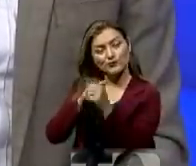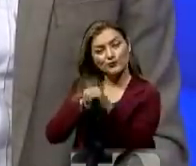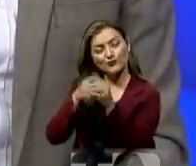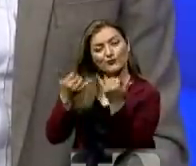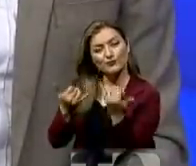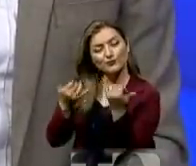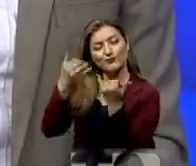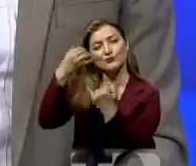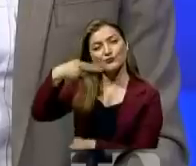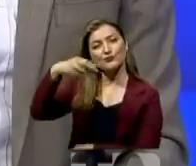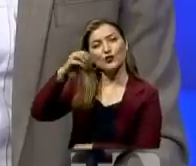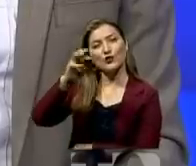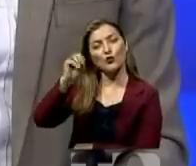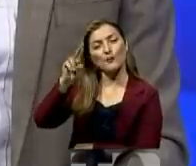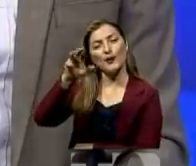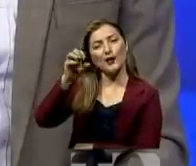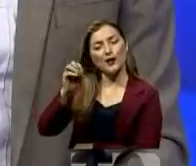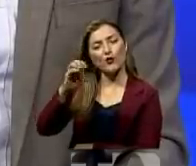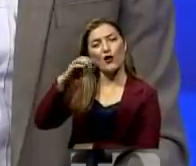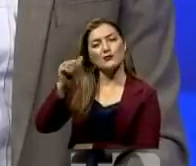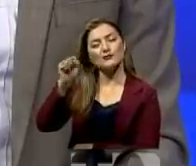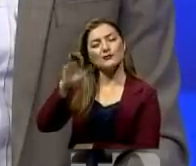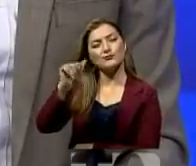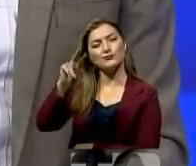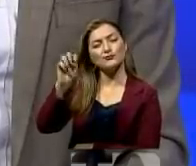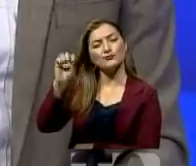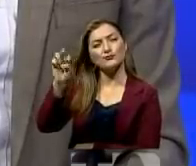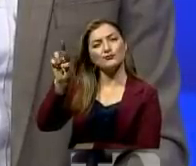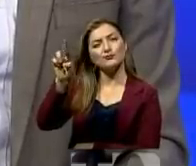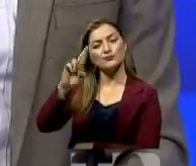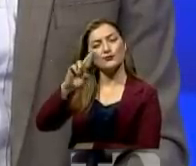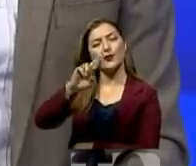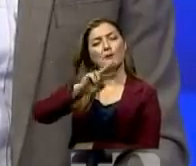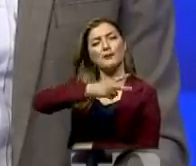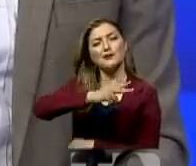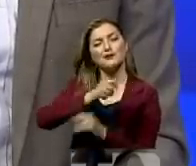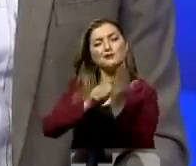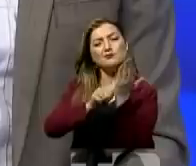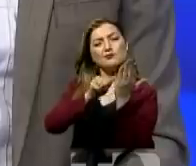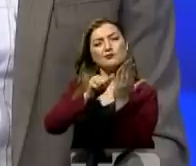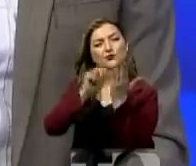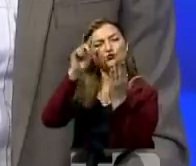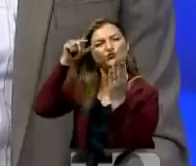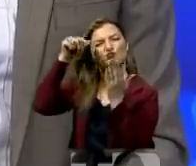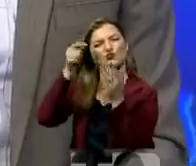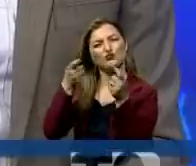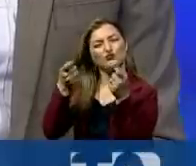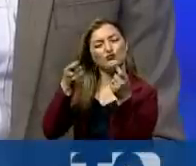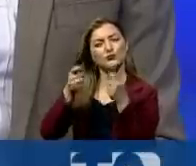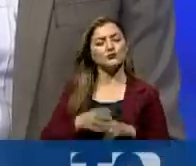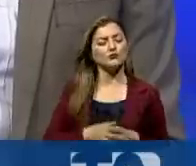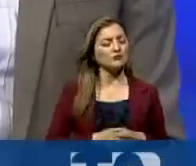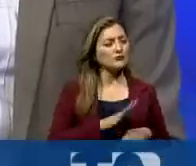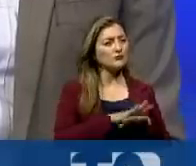viceministro de gobernabilidad empiezo preguntándole no sobre lo que ha sucedido esta madrugada la detención del presidente